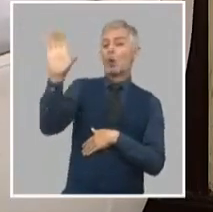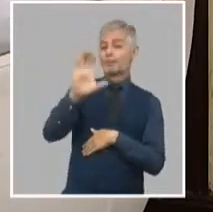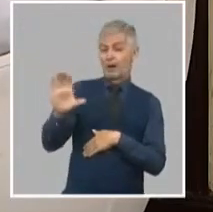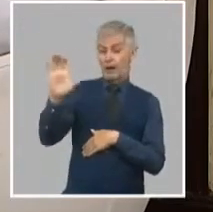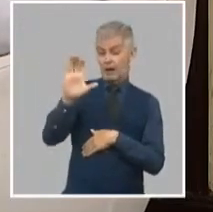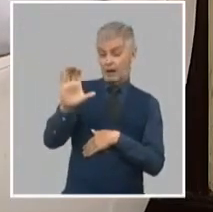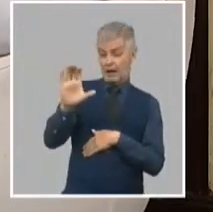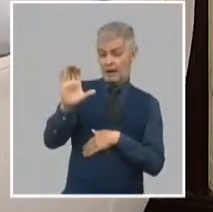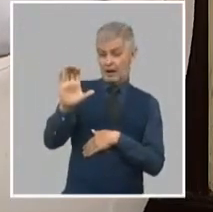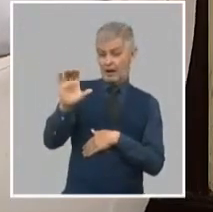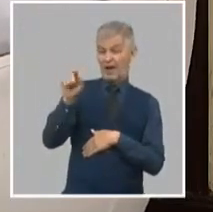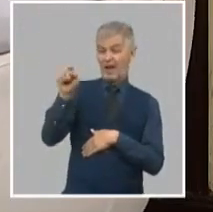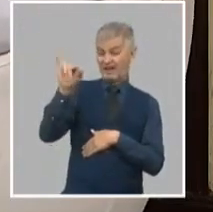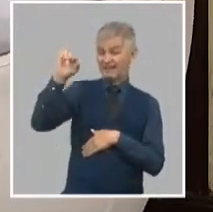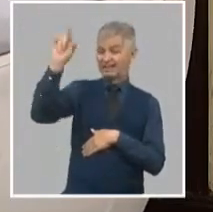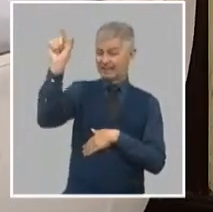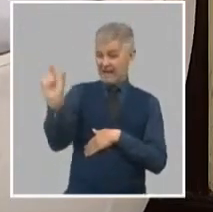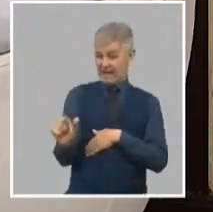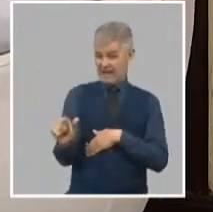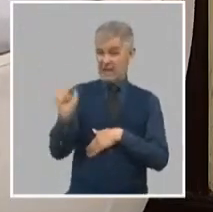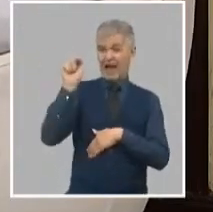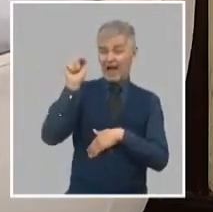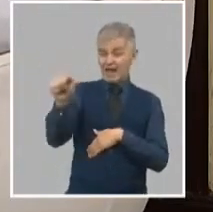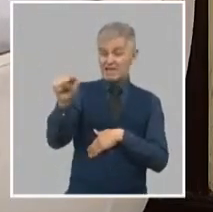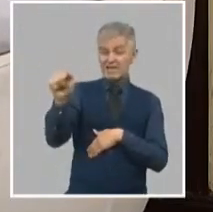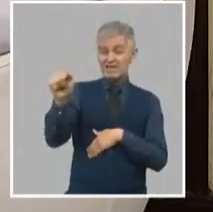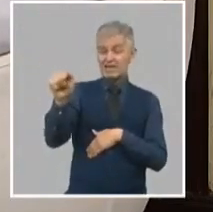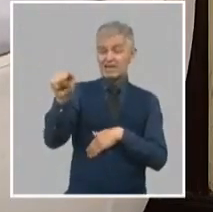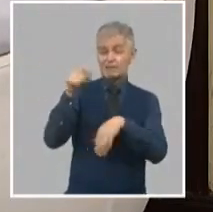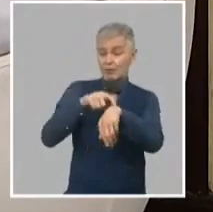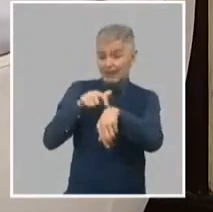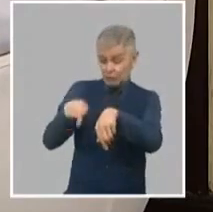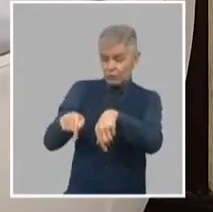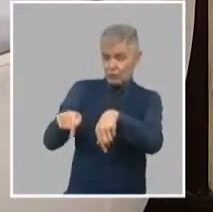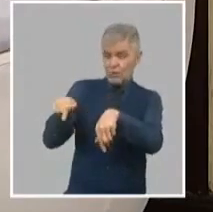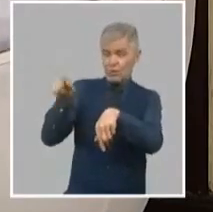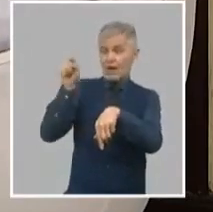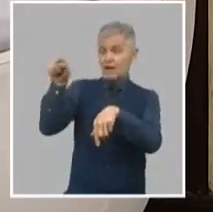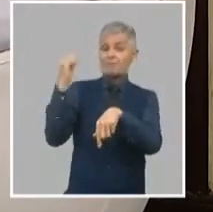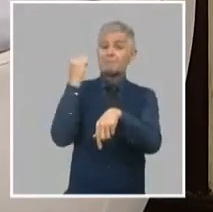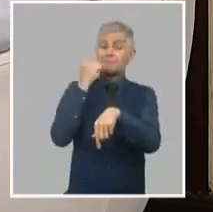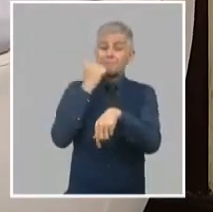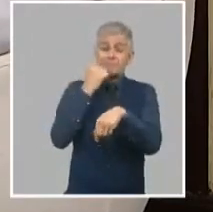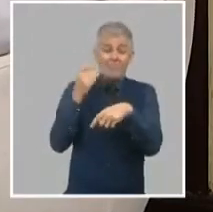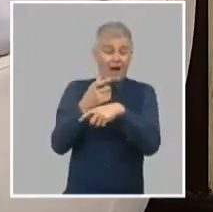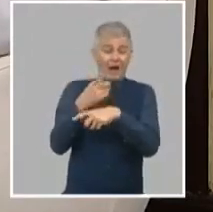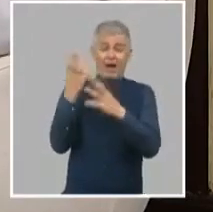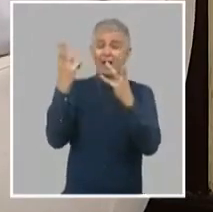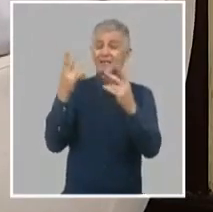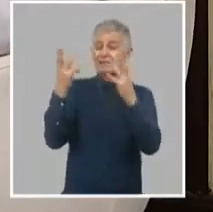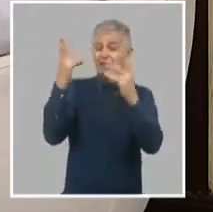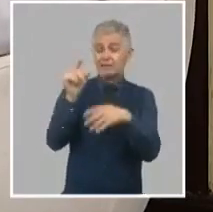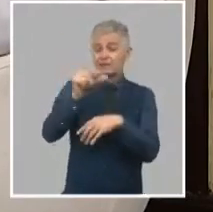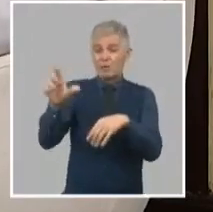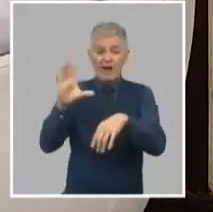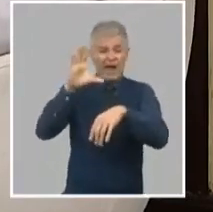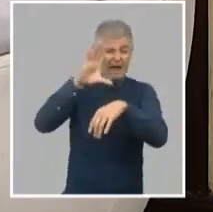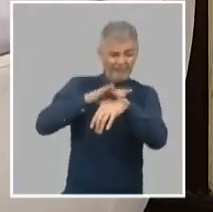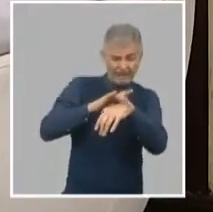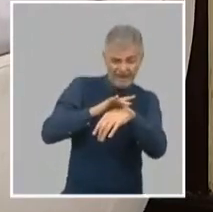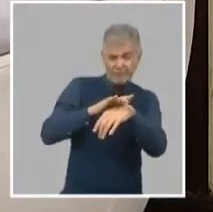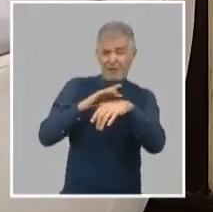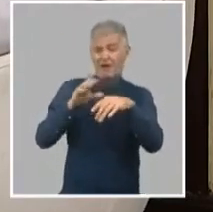la COVID-19 en el lugar que en ese momento era el epicentro del mundo en cuanto a los casos, a las muertes, como era la